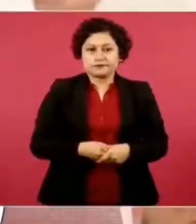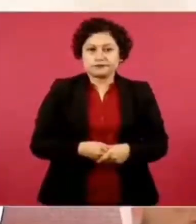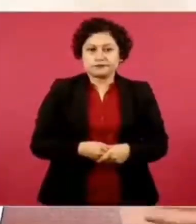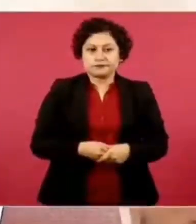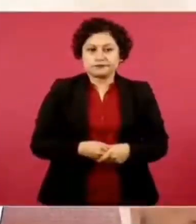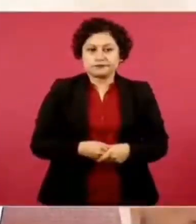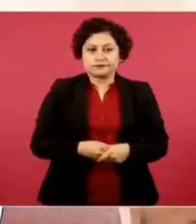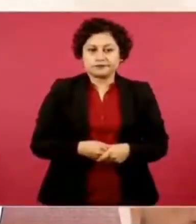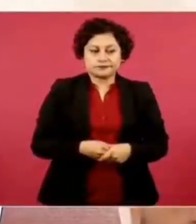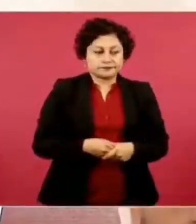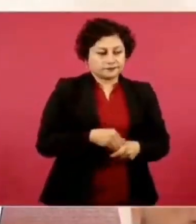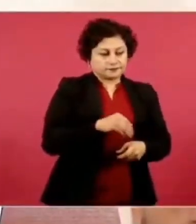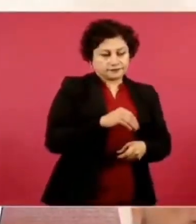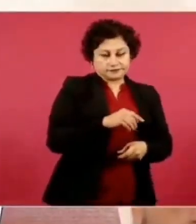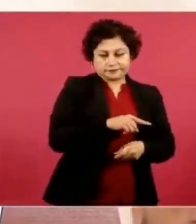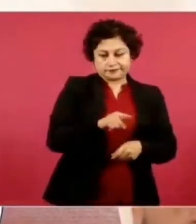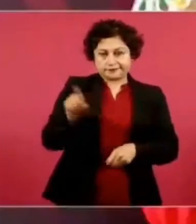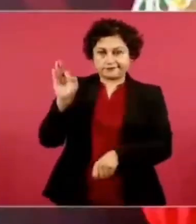Defienden a la Corte.